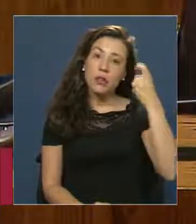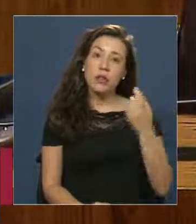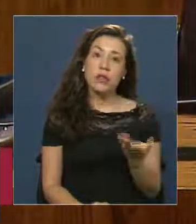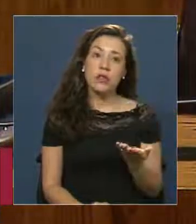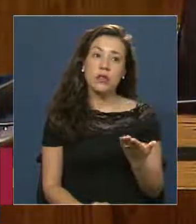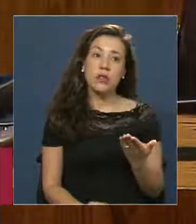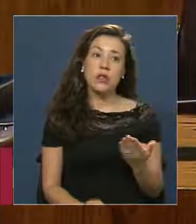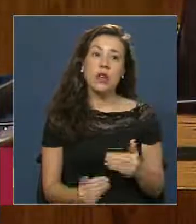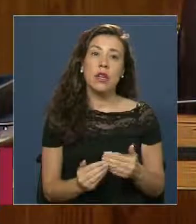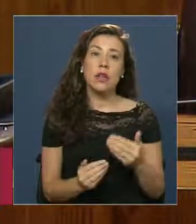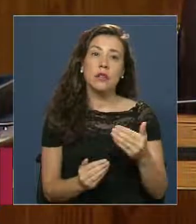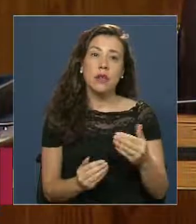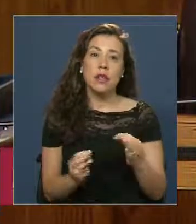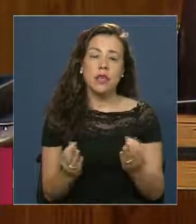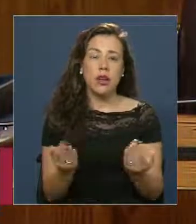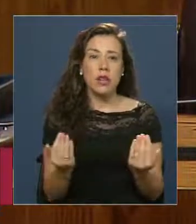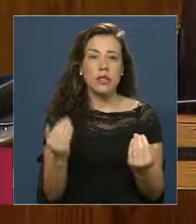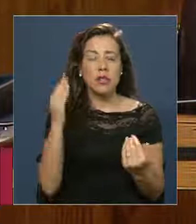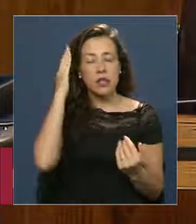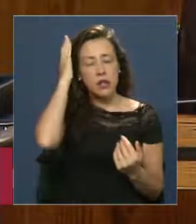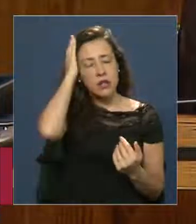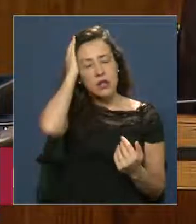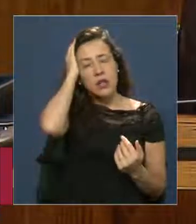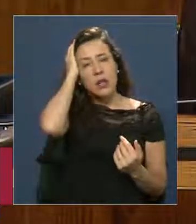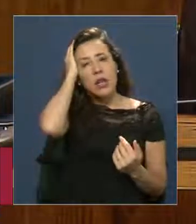allá de lo conveniente. Por eso,